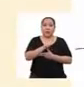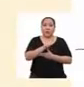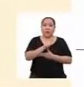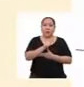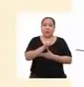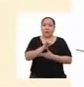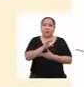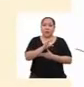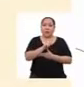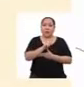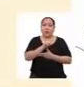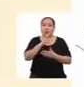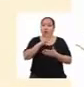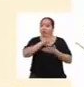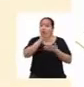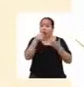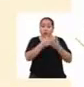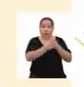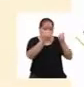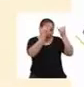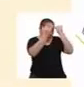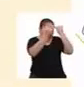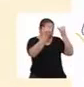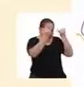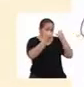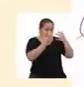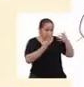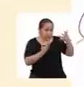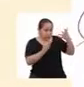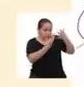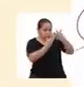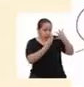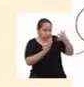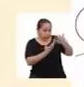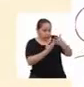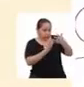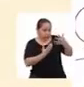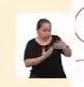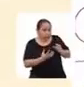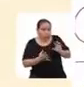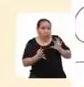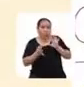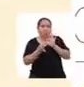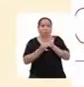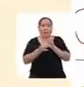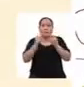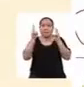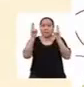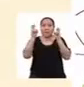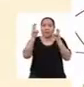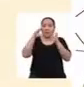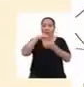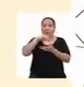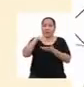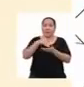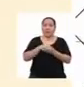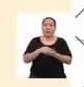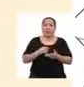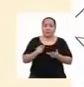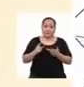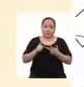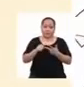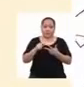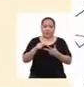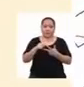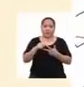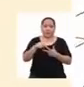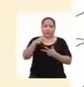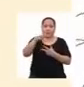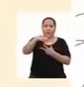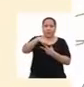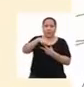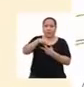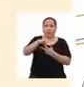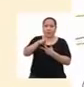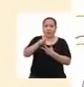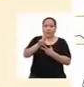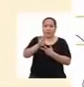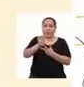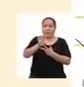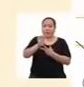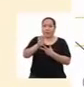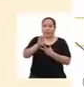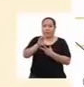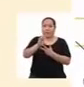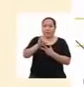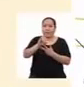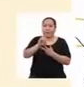ideas están relacionadas entre sí y con el tema central. Aparte, tenemos el principio de precisión. Las ideas